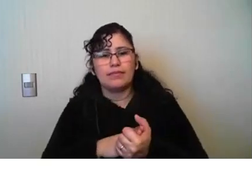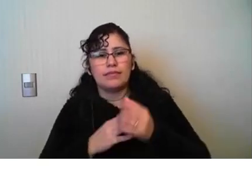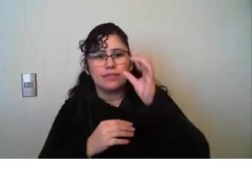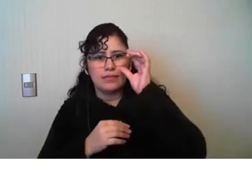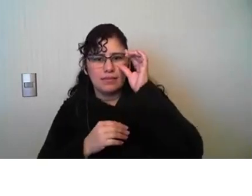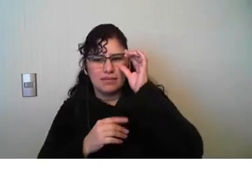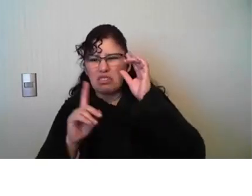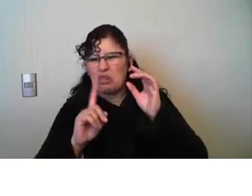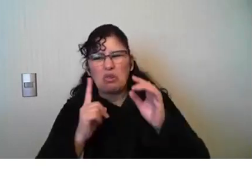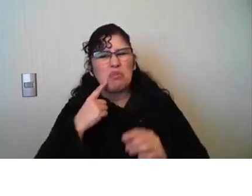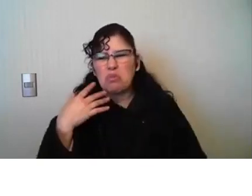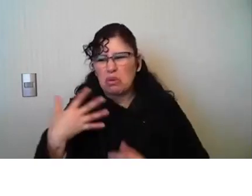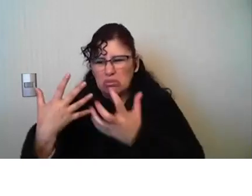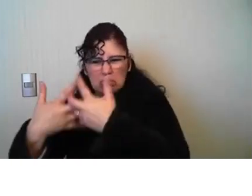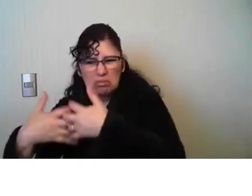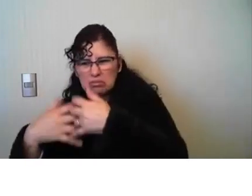importancia funcional.